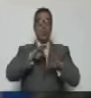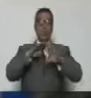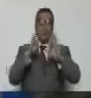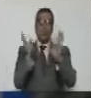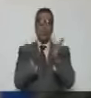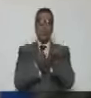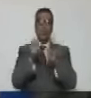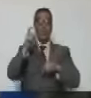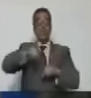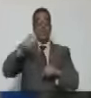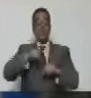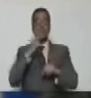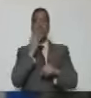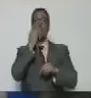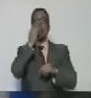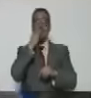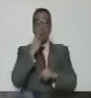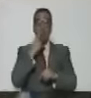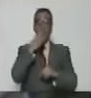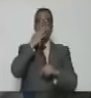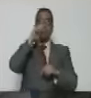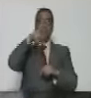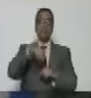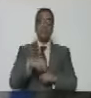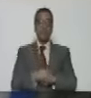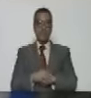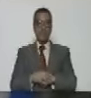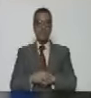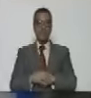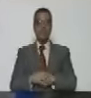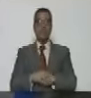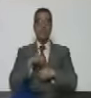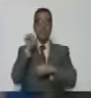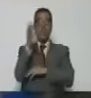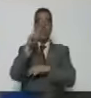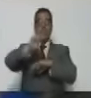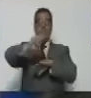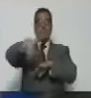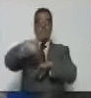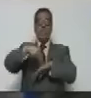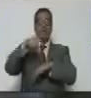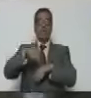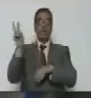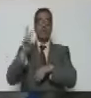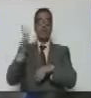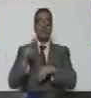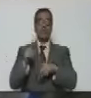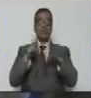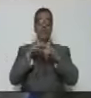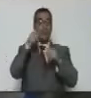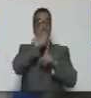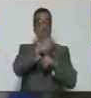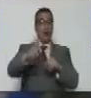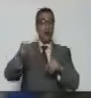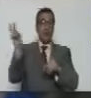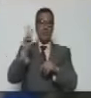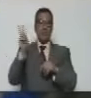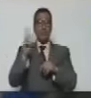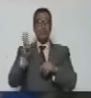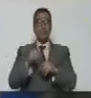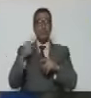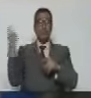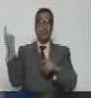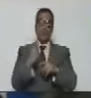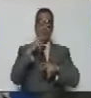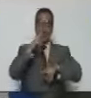un respiro. Y ese respiro, desde la Asamblea Nacional de Venezuela, desde el pueblo venezolano, lo hemos